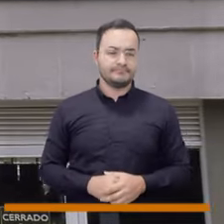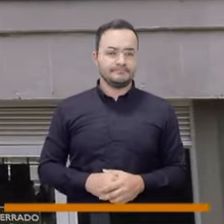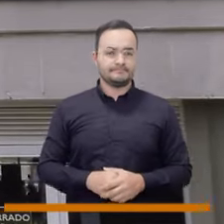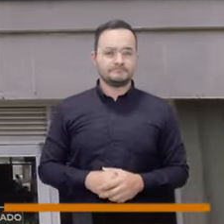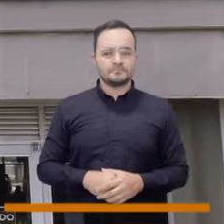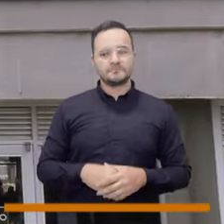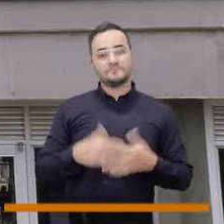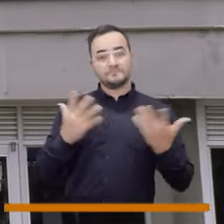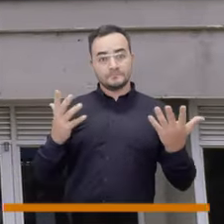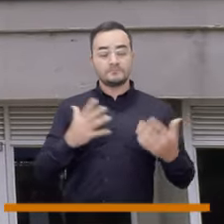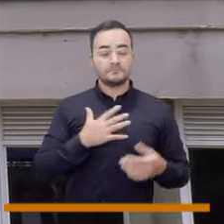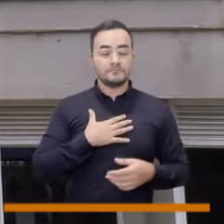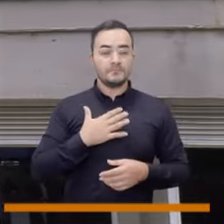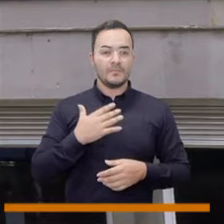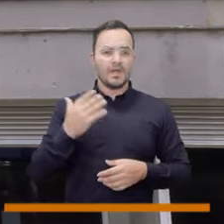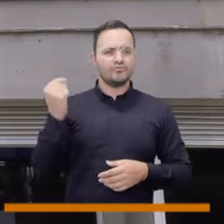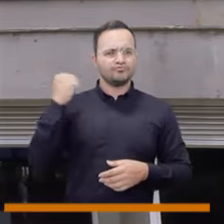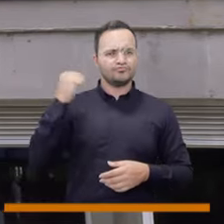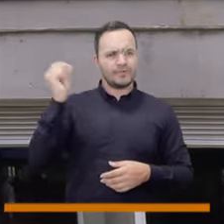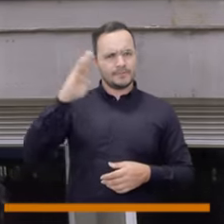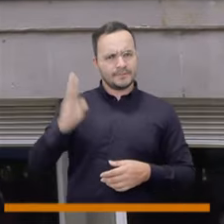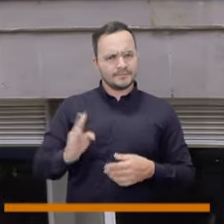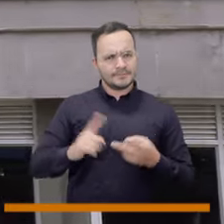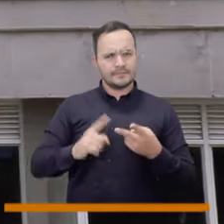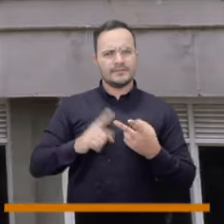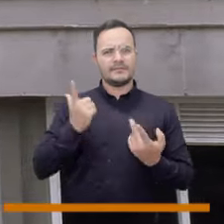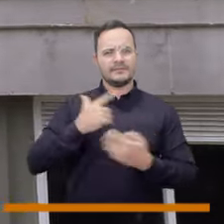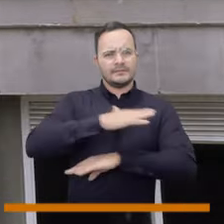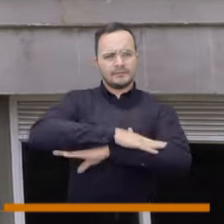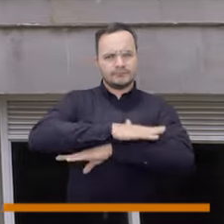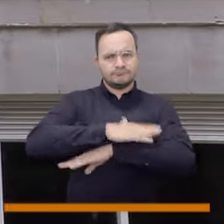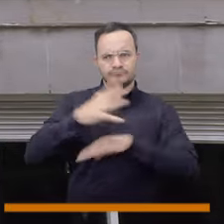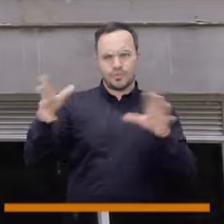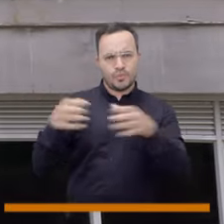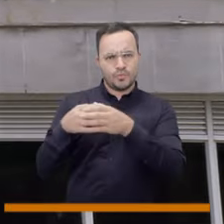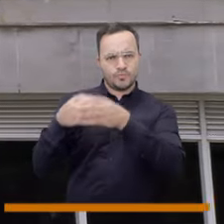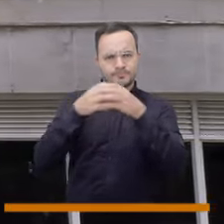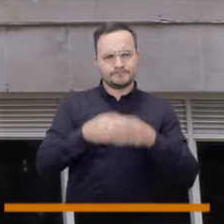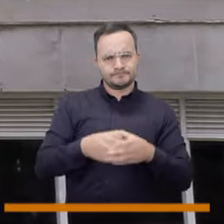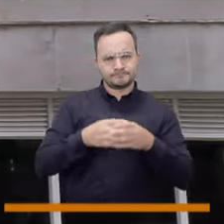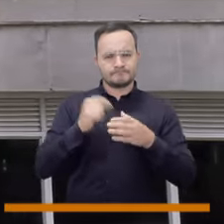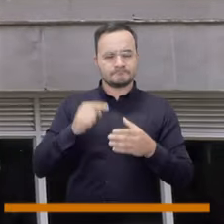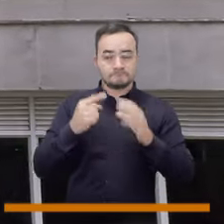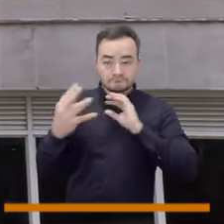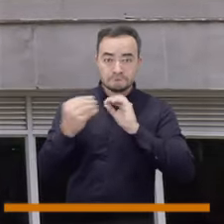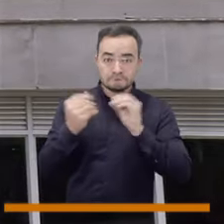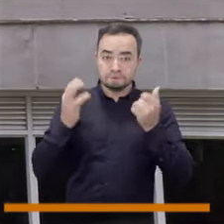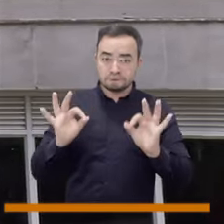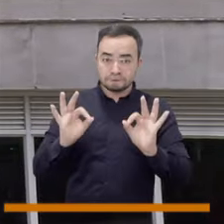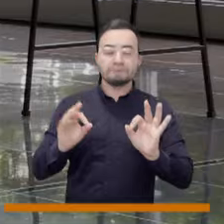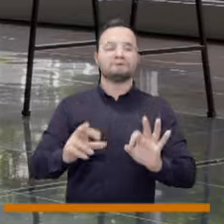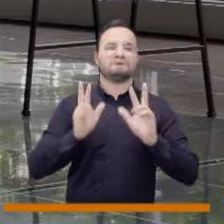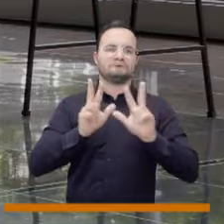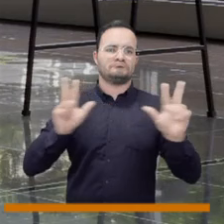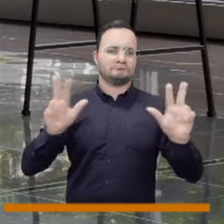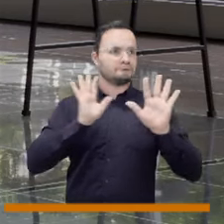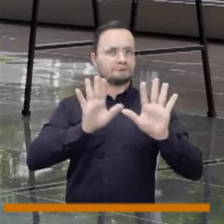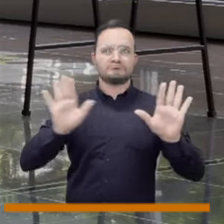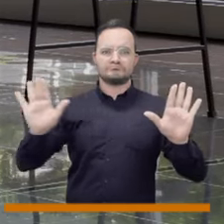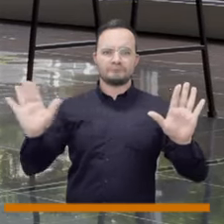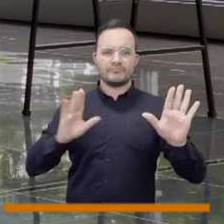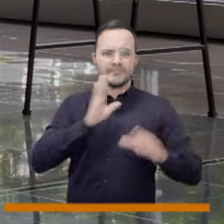Hace poco, con la Embajada de Brasil y el Consulado, llevamos a cabo una exposición de obras de arte de